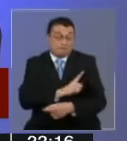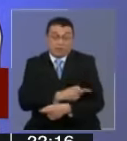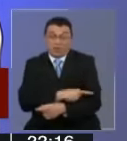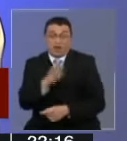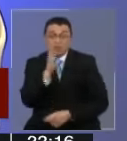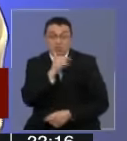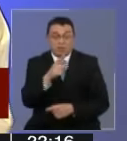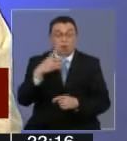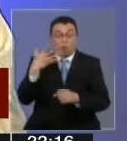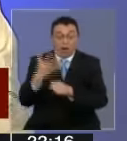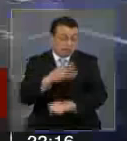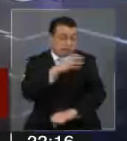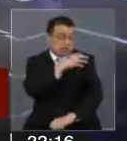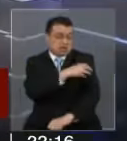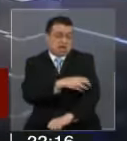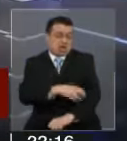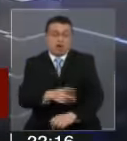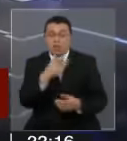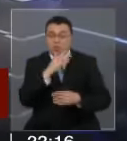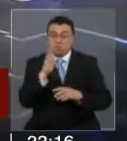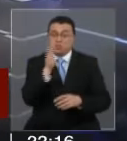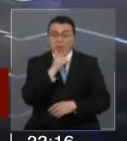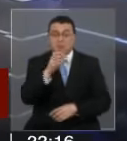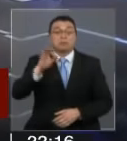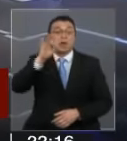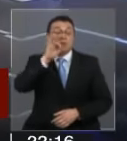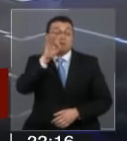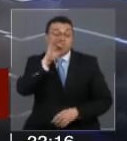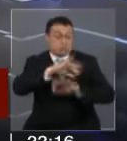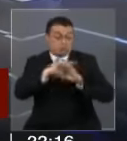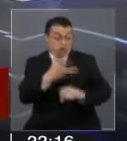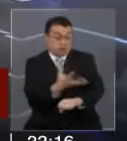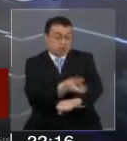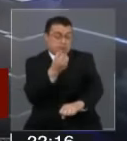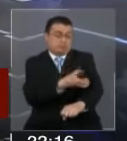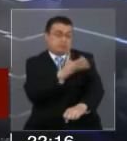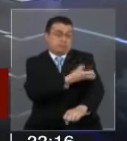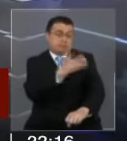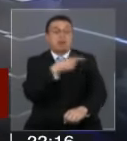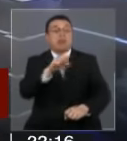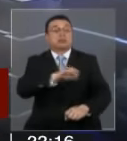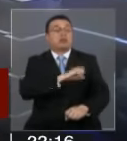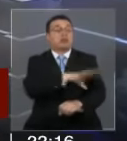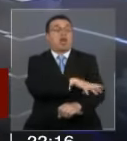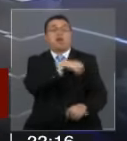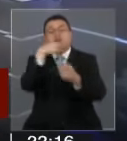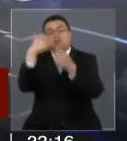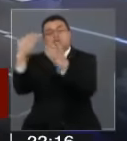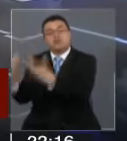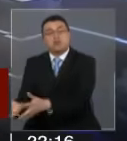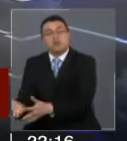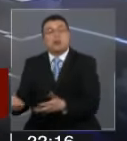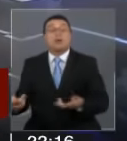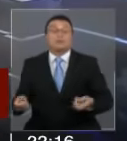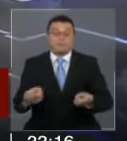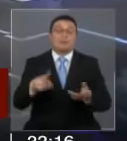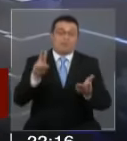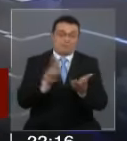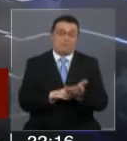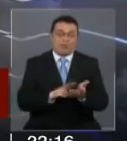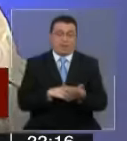país, ¿ya?, donde se sacan las riquezas y esas riquezas redundan finalmente acá en Santiago, ¿ya? Bueno, la verdad es que